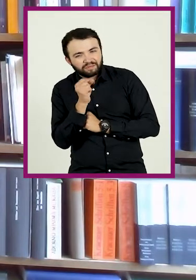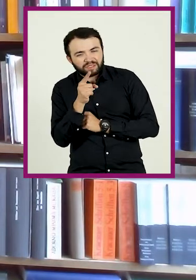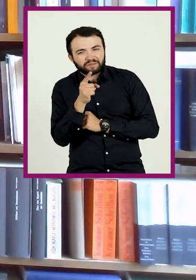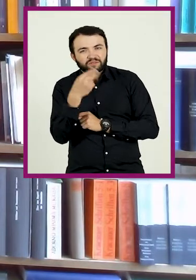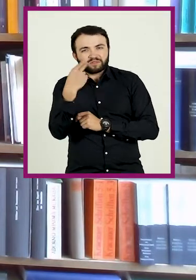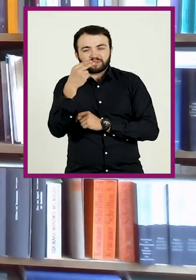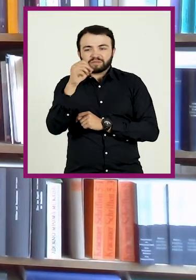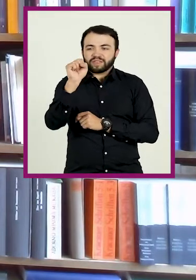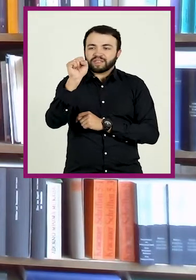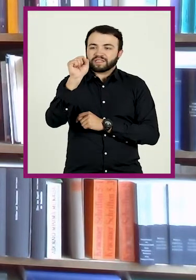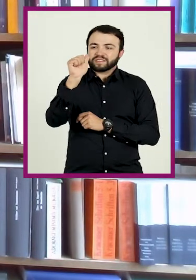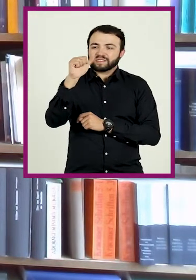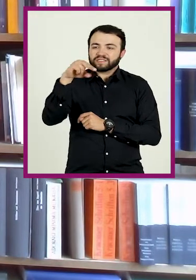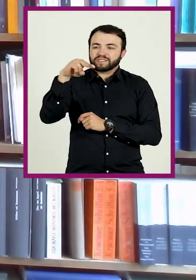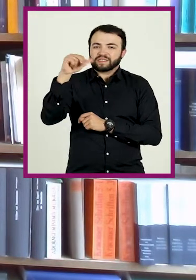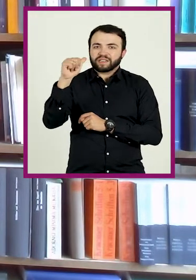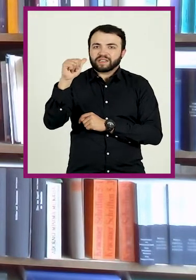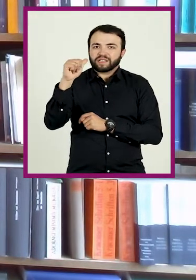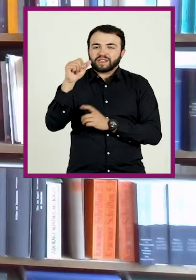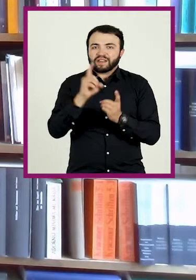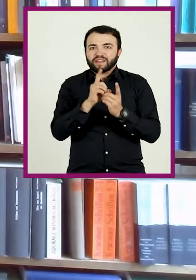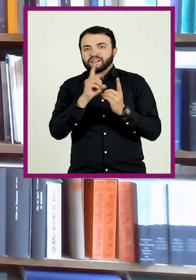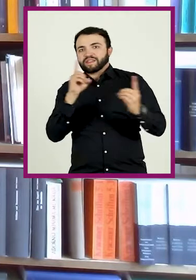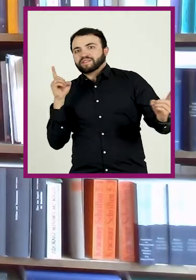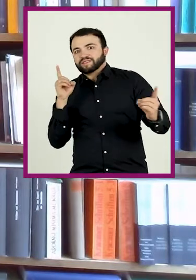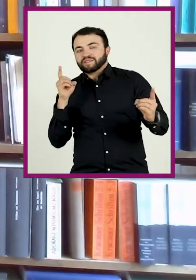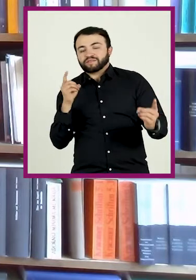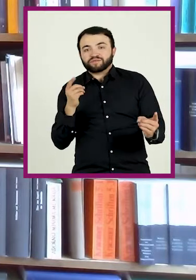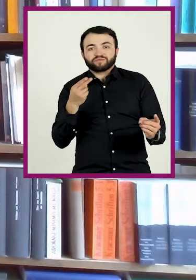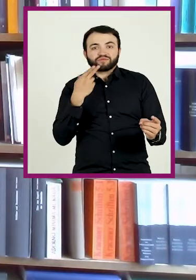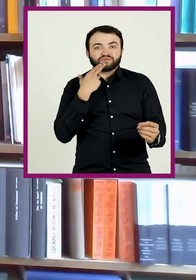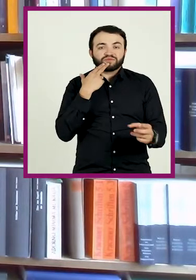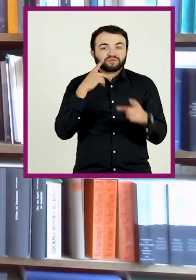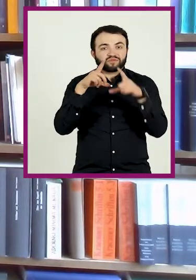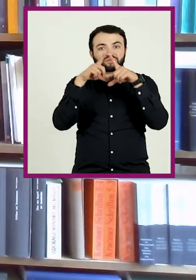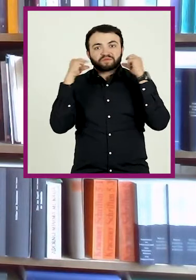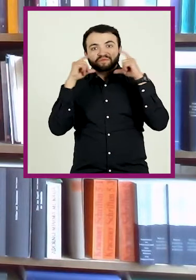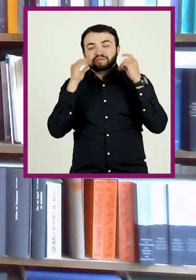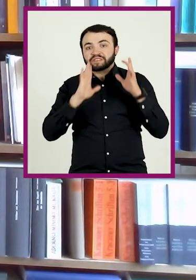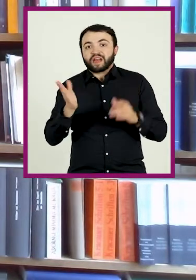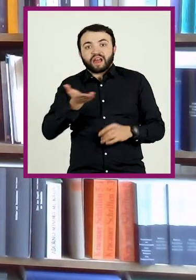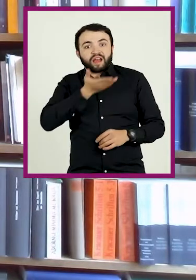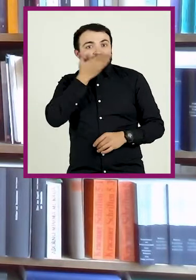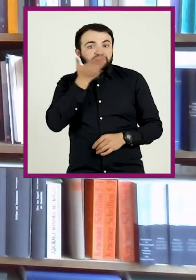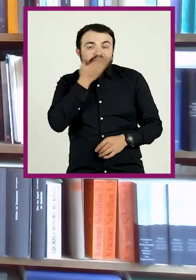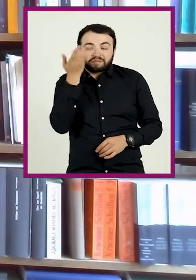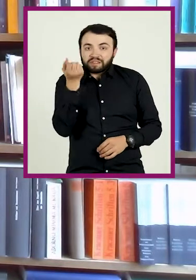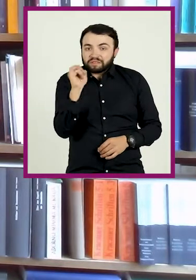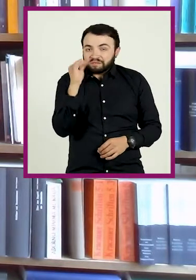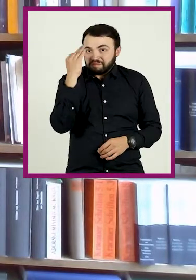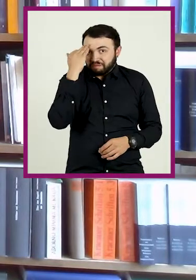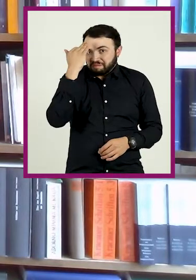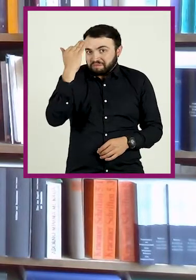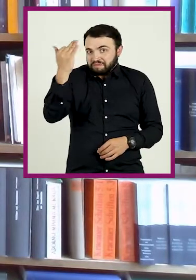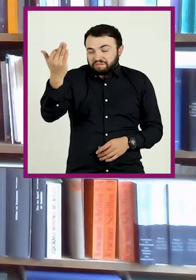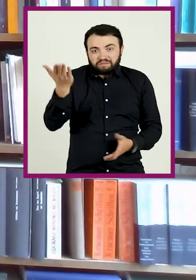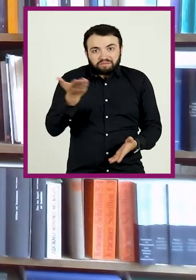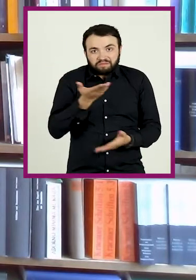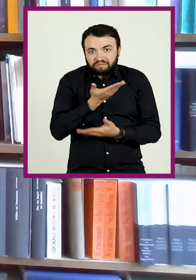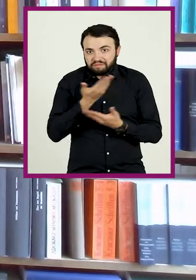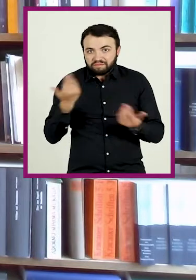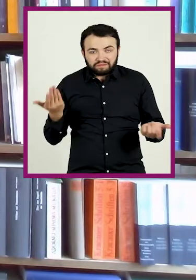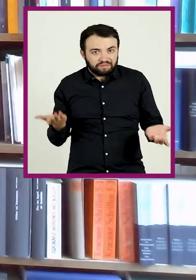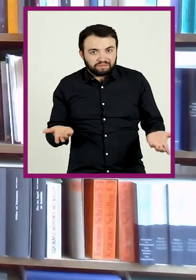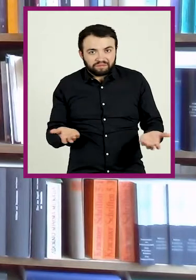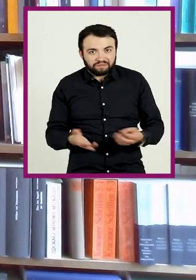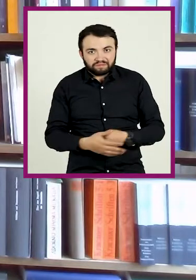con los demás, en esto que se llama la sana distancia, en el uso del cubrebocas como una práctica ya cotidiana,